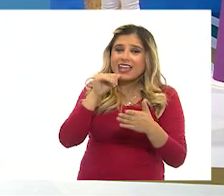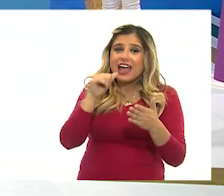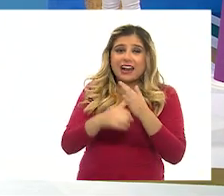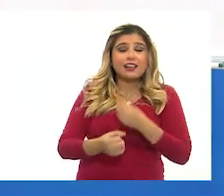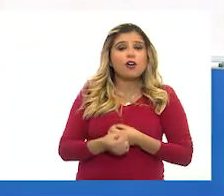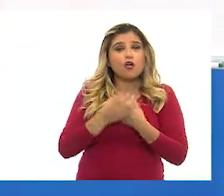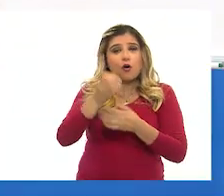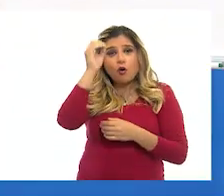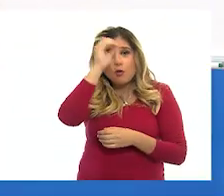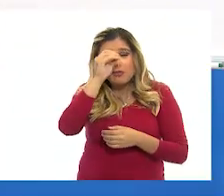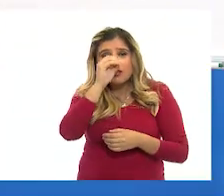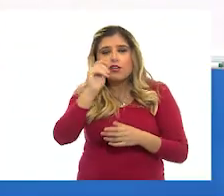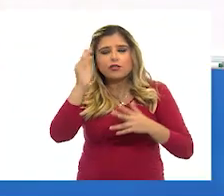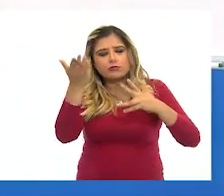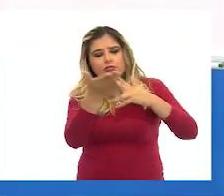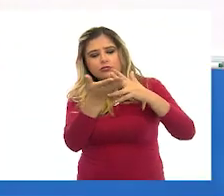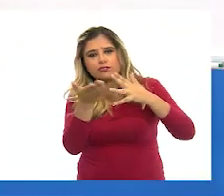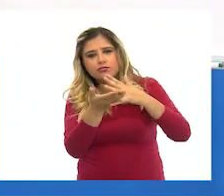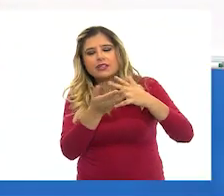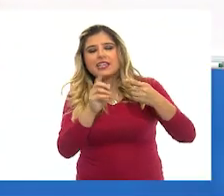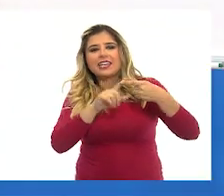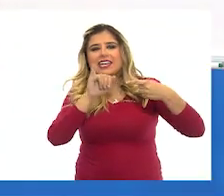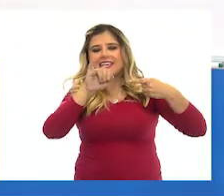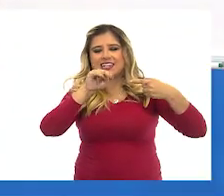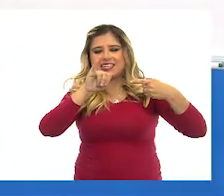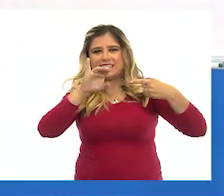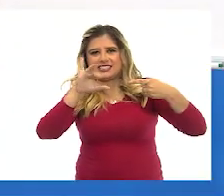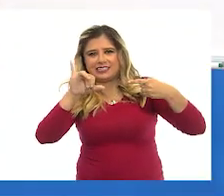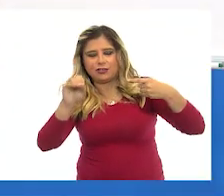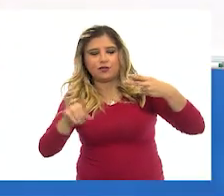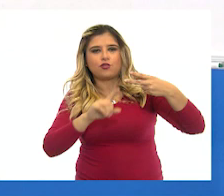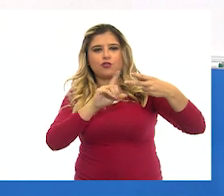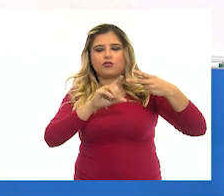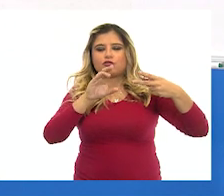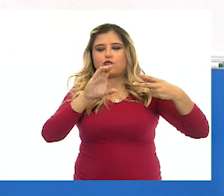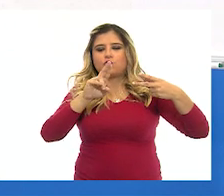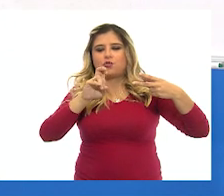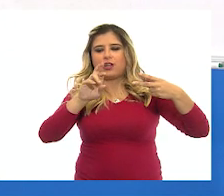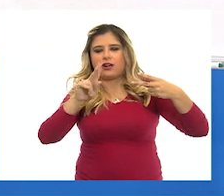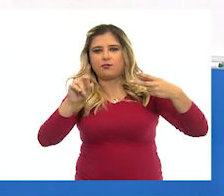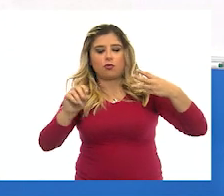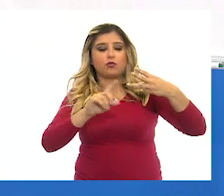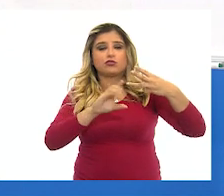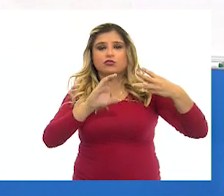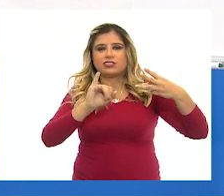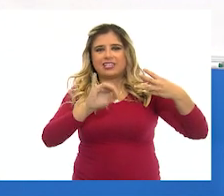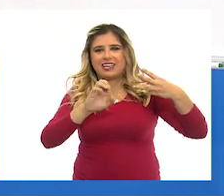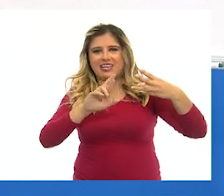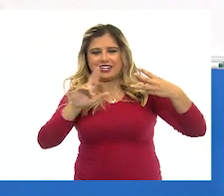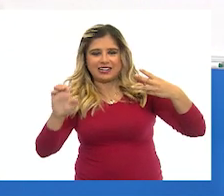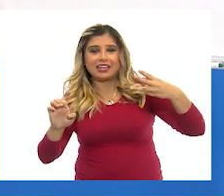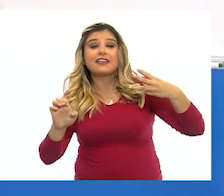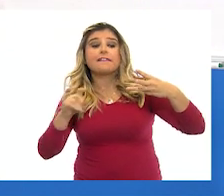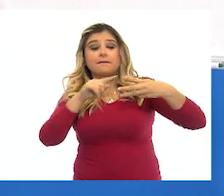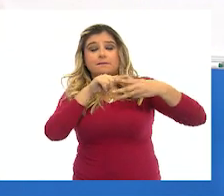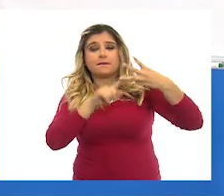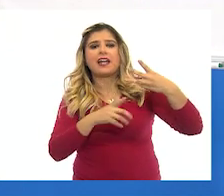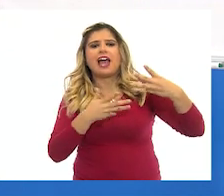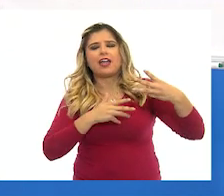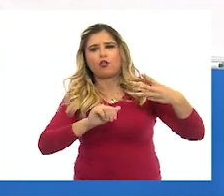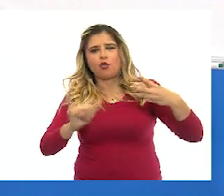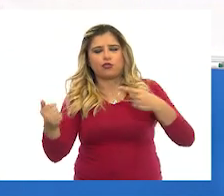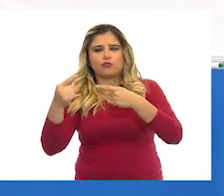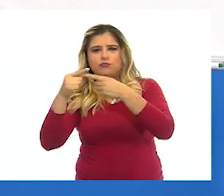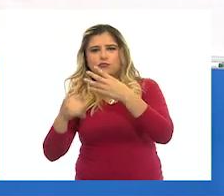opinión suele dividirse en inicio, cuerpo y cierre, como lo mencionaste. Sin embargo, también poseen otros elementos